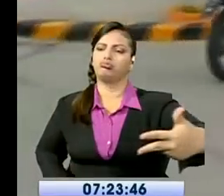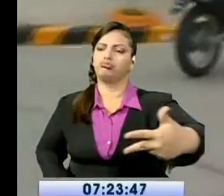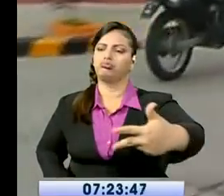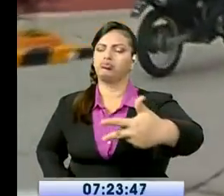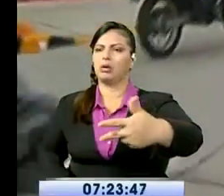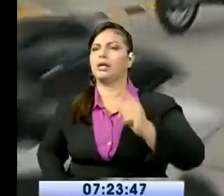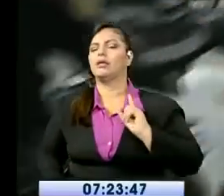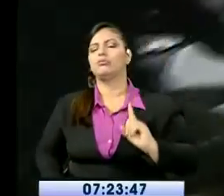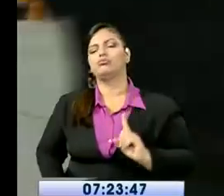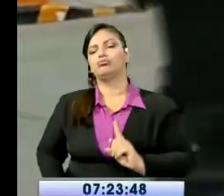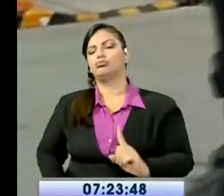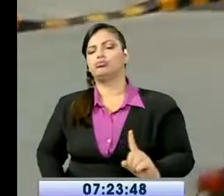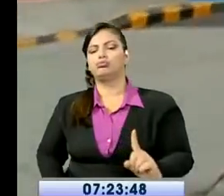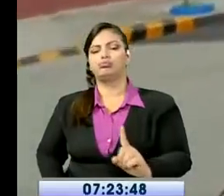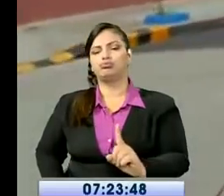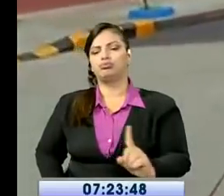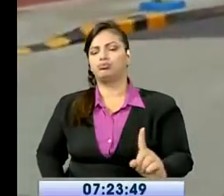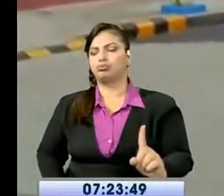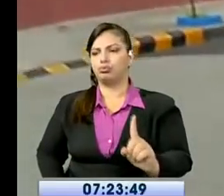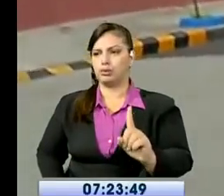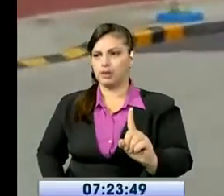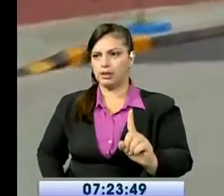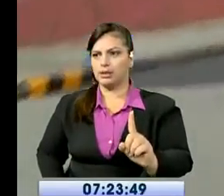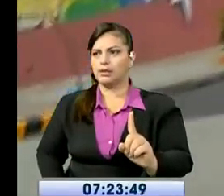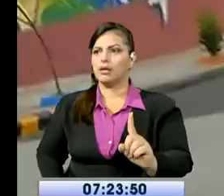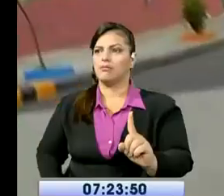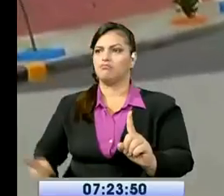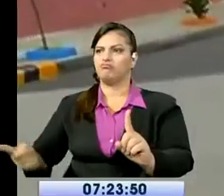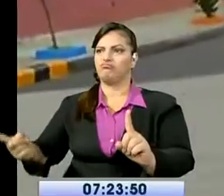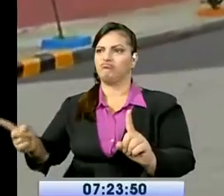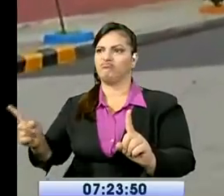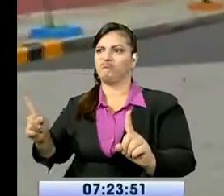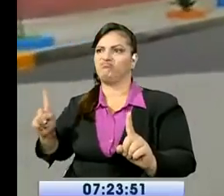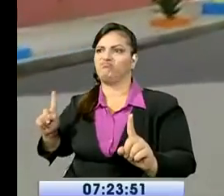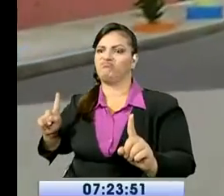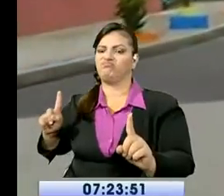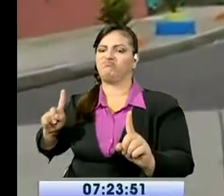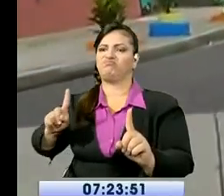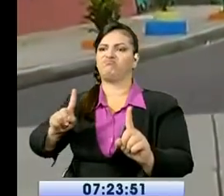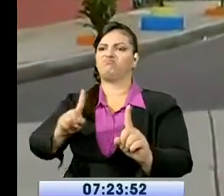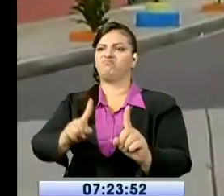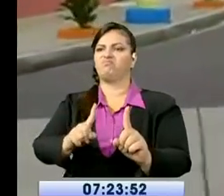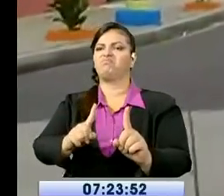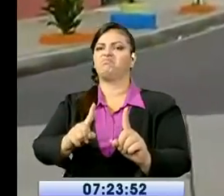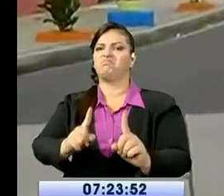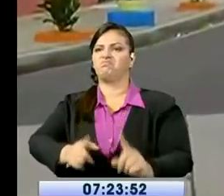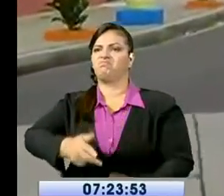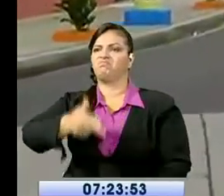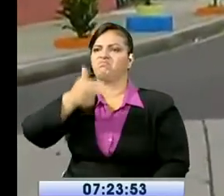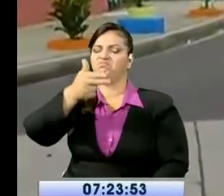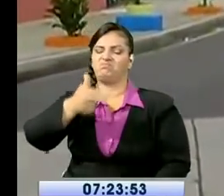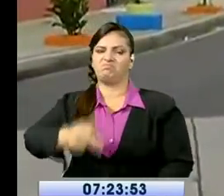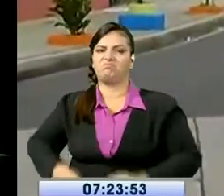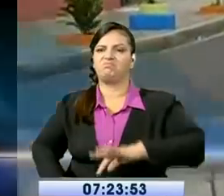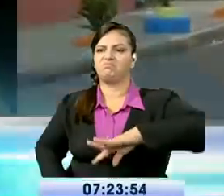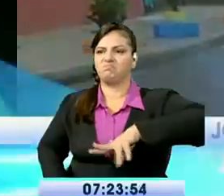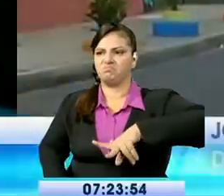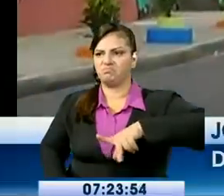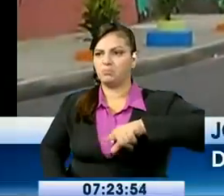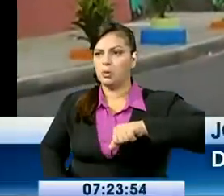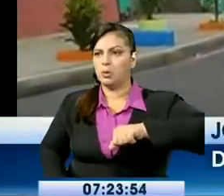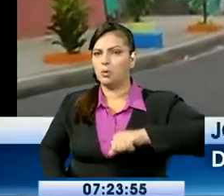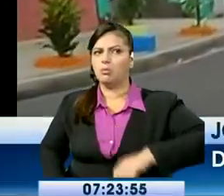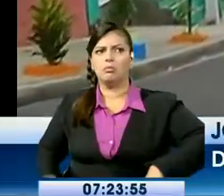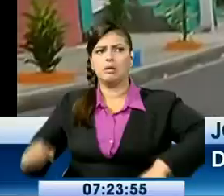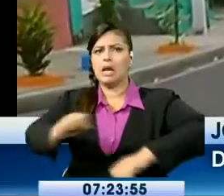allá adelante es el estacionamiento. Entonces, usted, como se dará cuenta, esto de la mañana es bastante desolado. Y entonces, pues